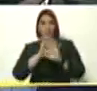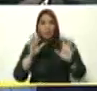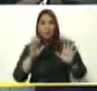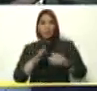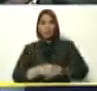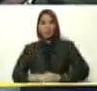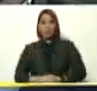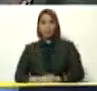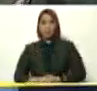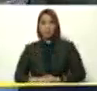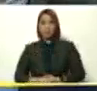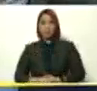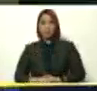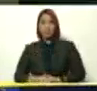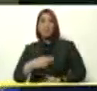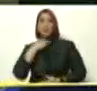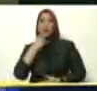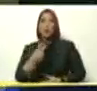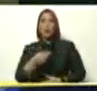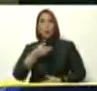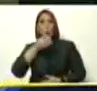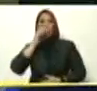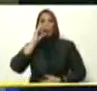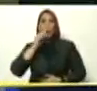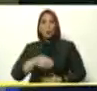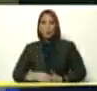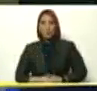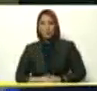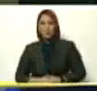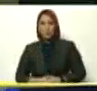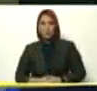tragos de alcanfor.